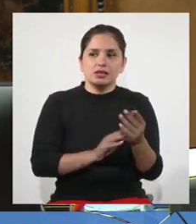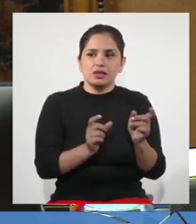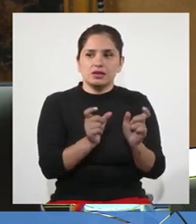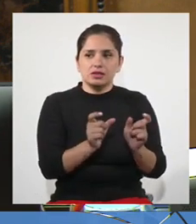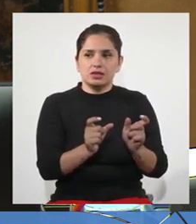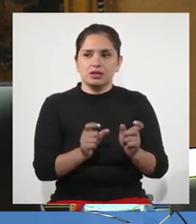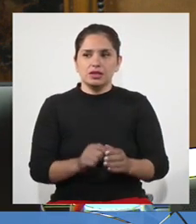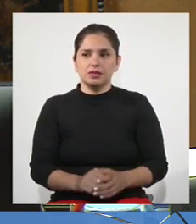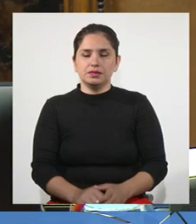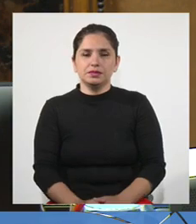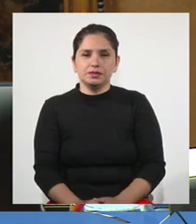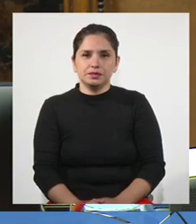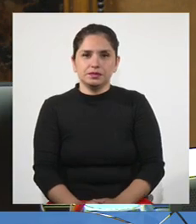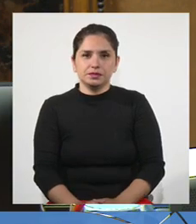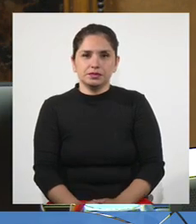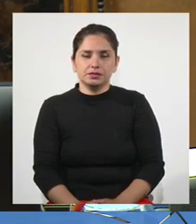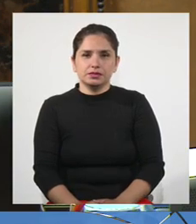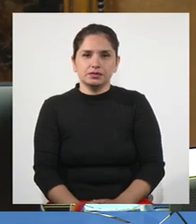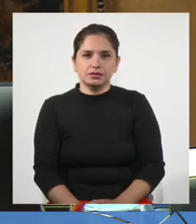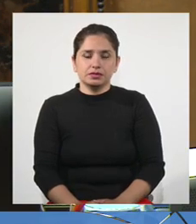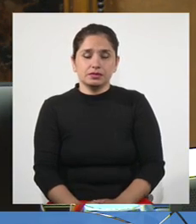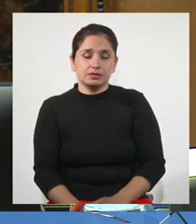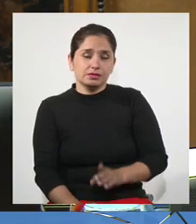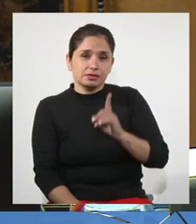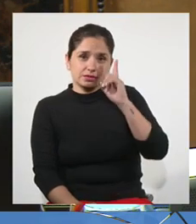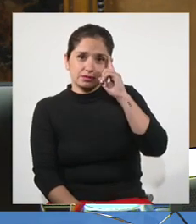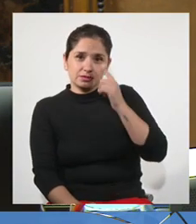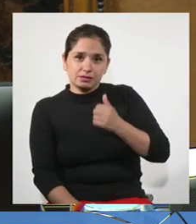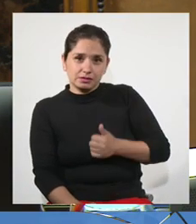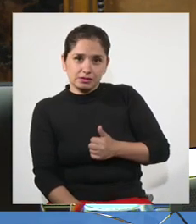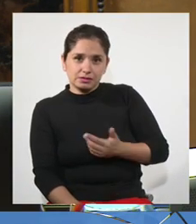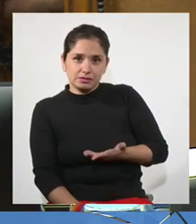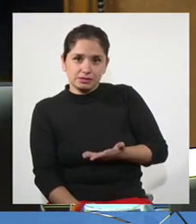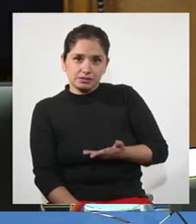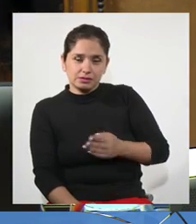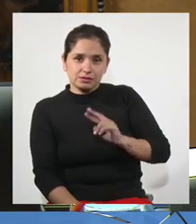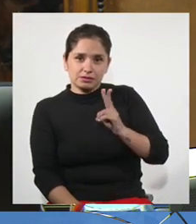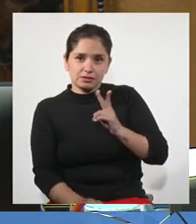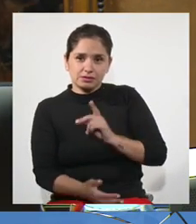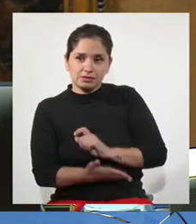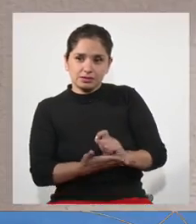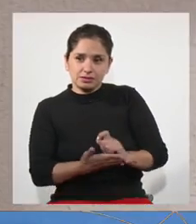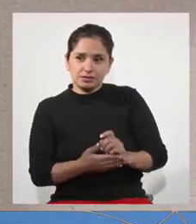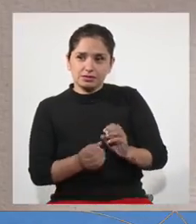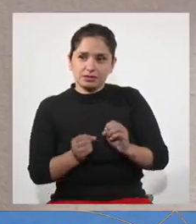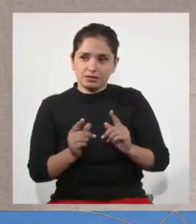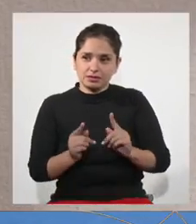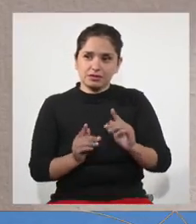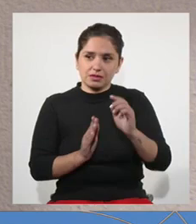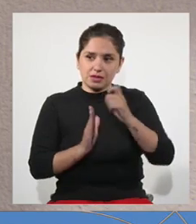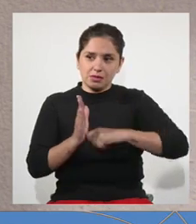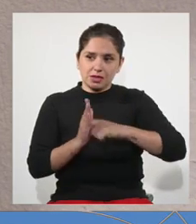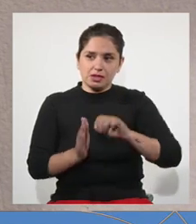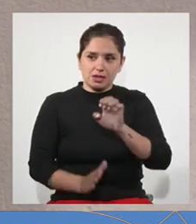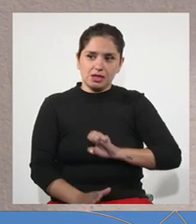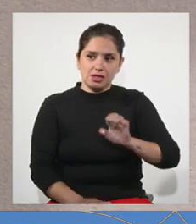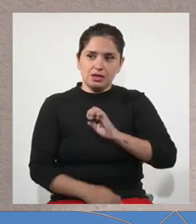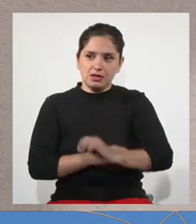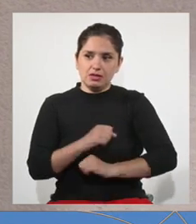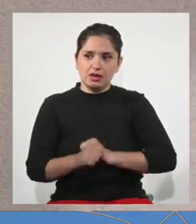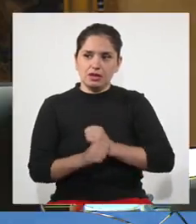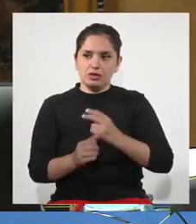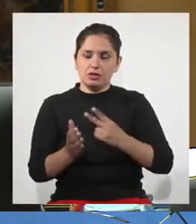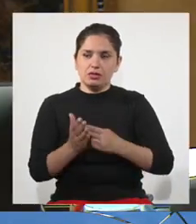Senadora, por favor. ¿Le parece, señor subsecretario? Ok, enero del 2020, fecha del